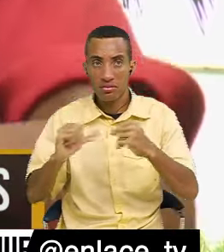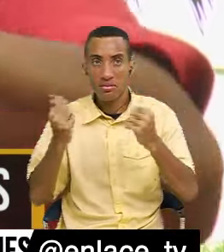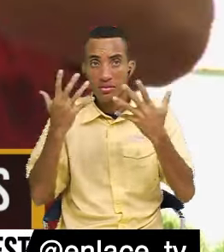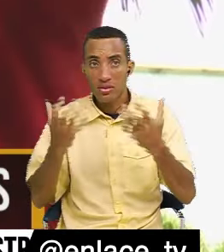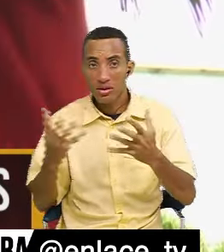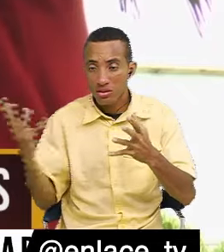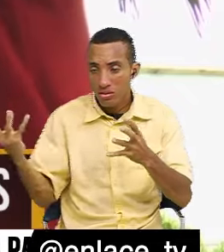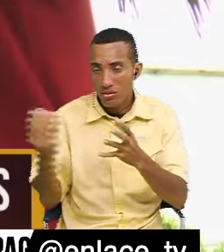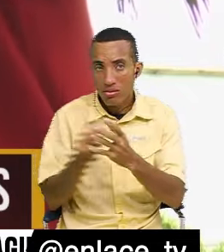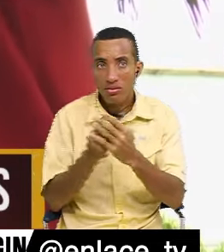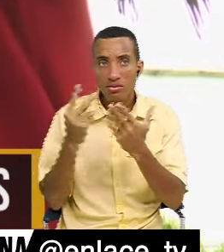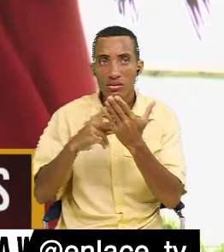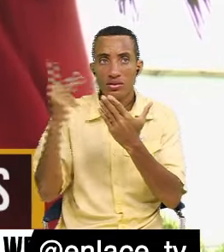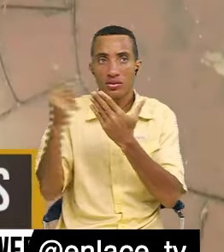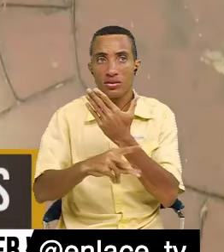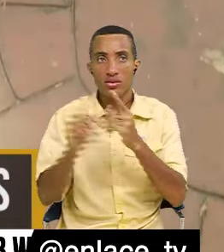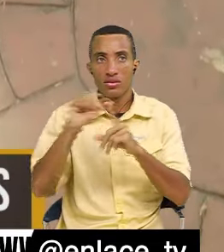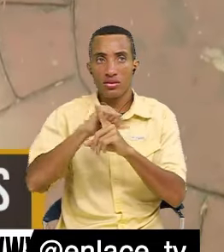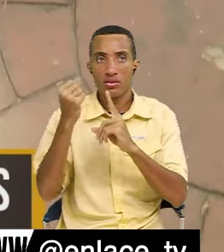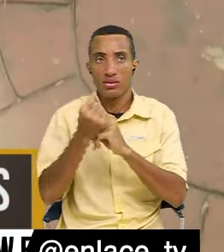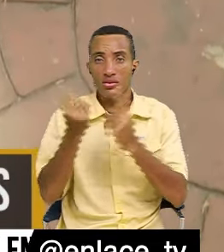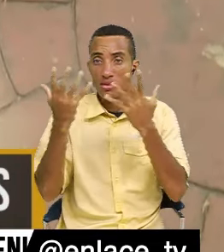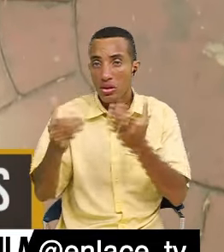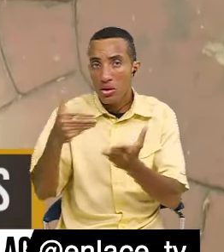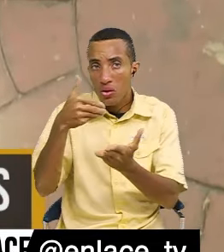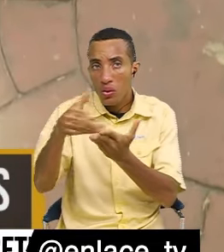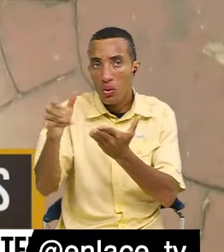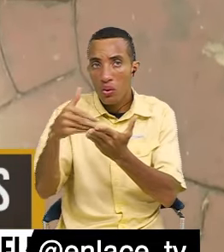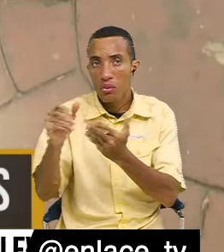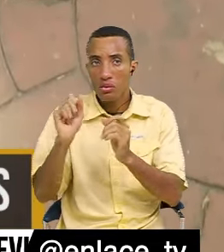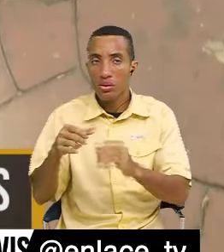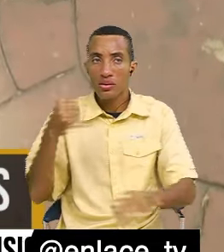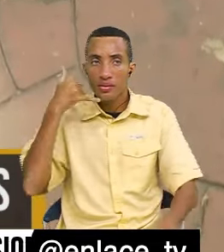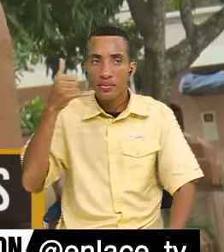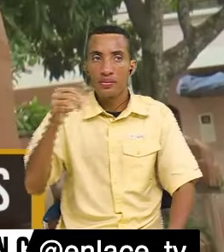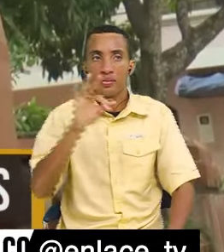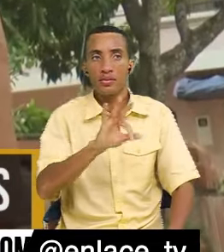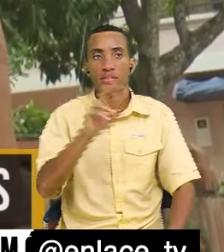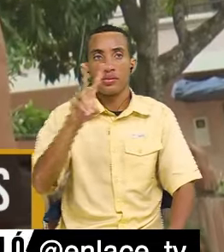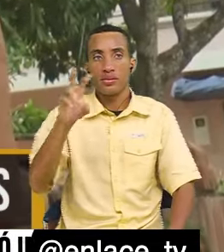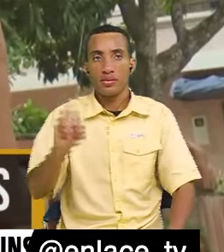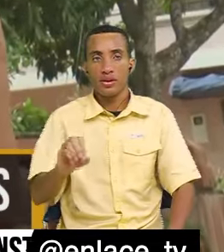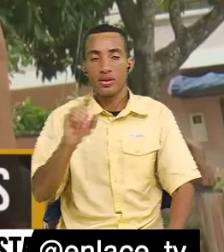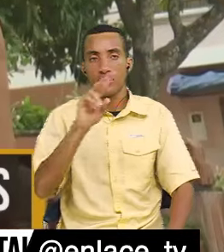vincularse al proyecto social o quieran comprar sus artículos pueden comunicarse al